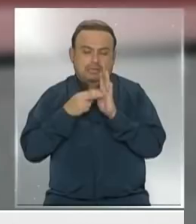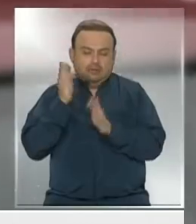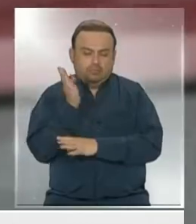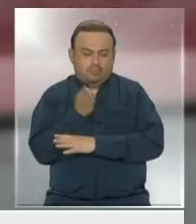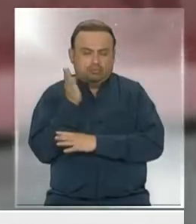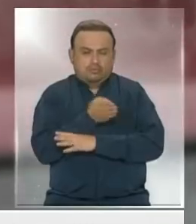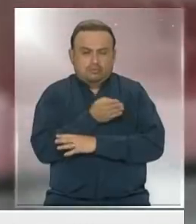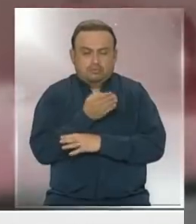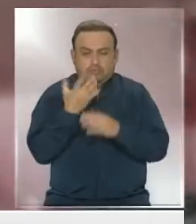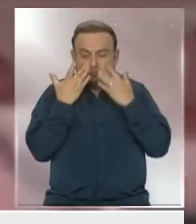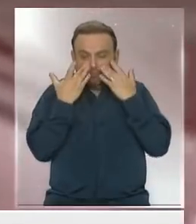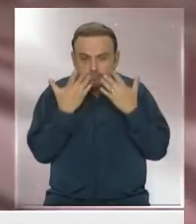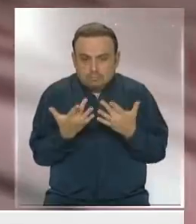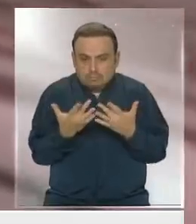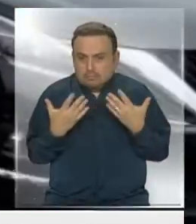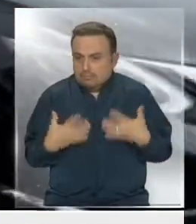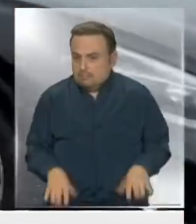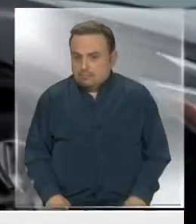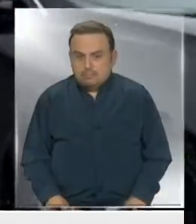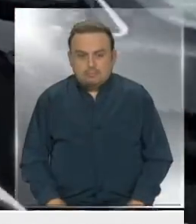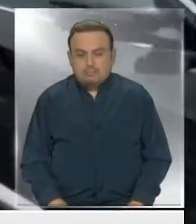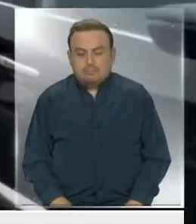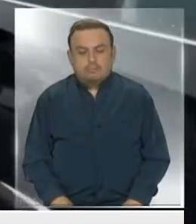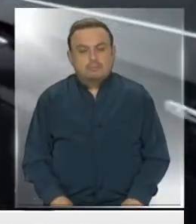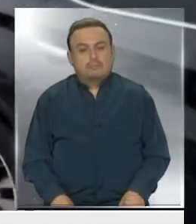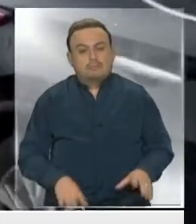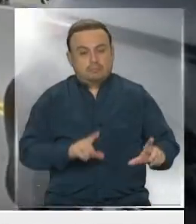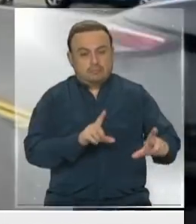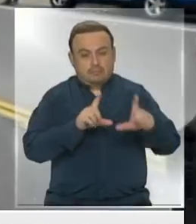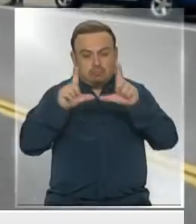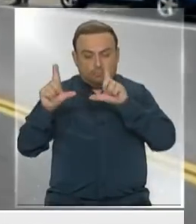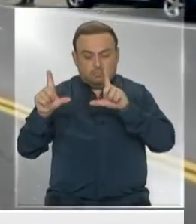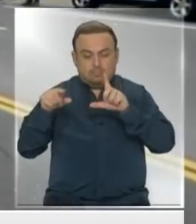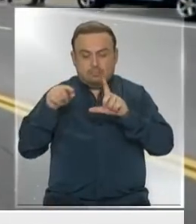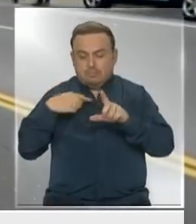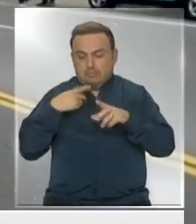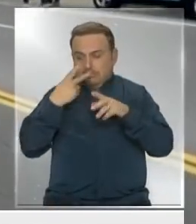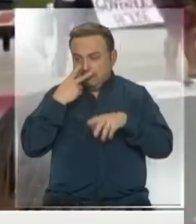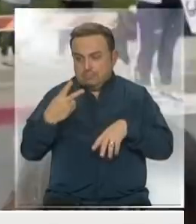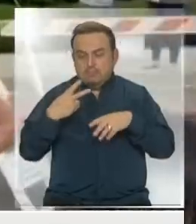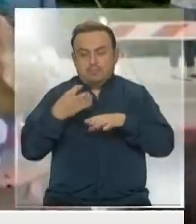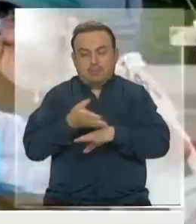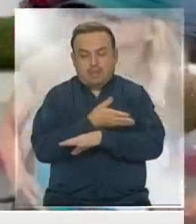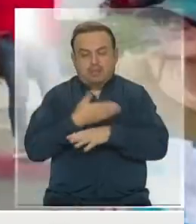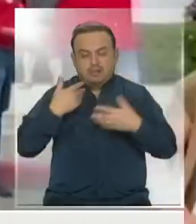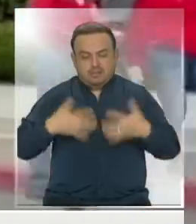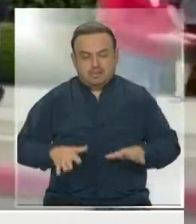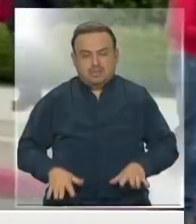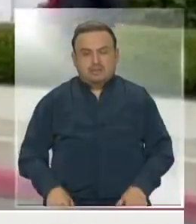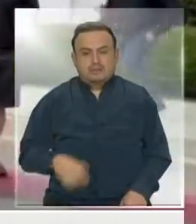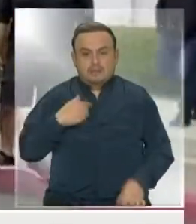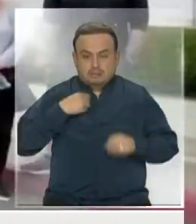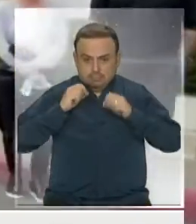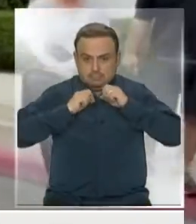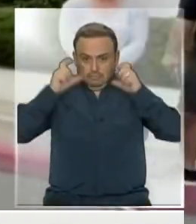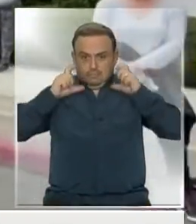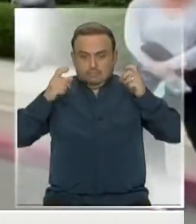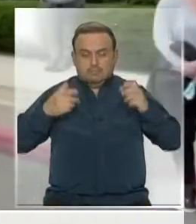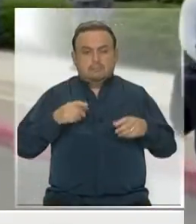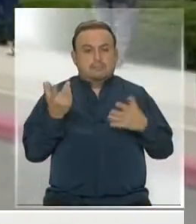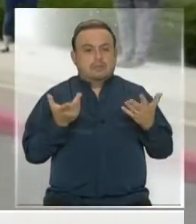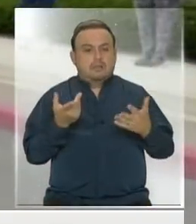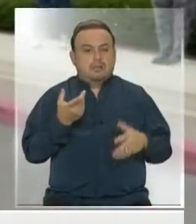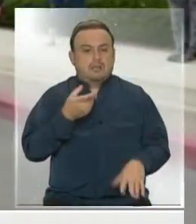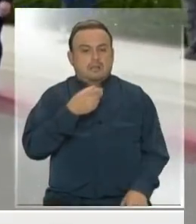restricciones. Llama la atención, Soledad, bueno, son imágenes que uno ha visto antes en Estados Unidos, pero siempre es llamativo el nivel